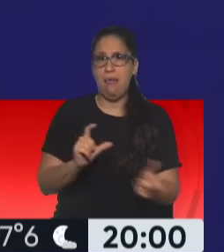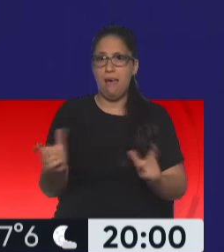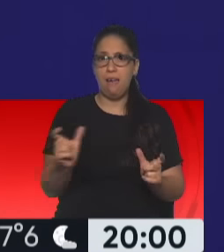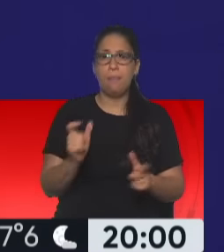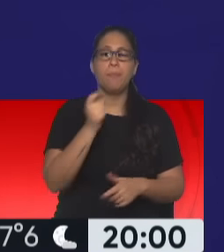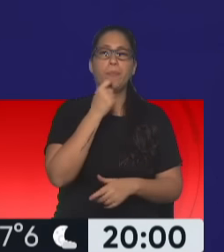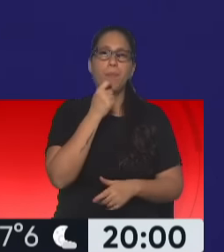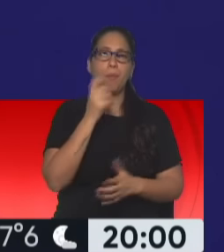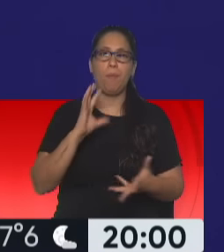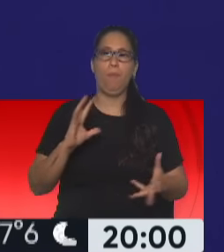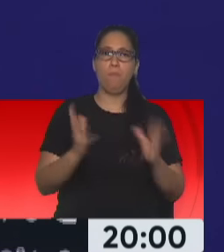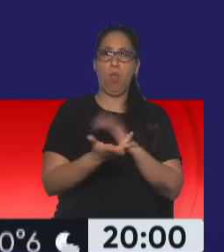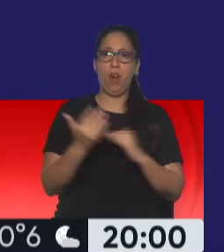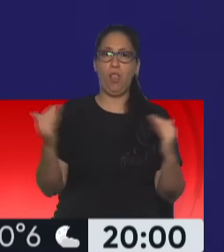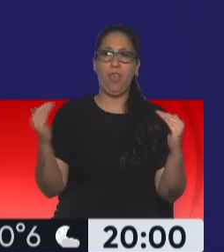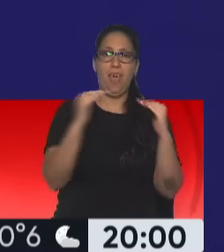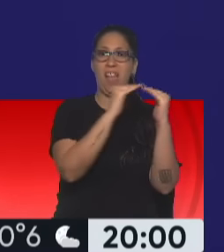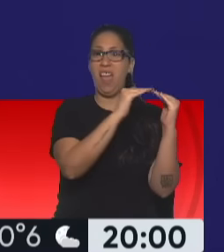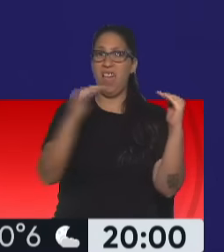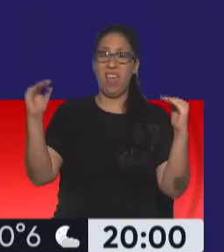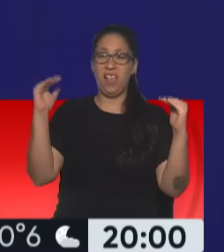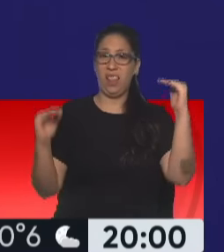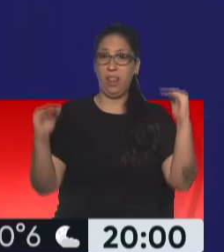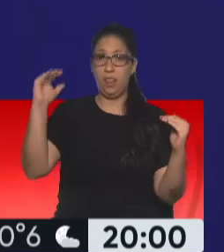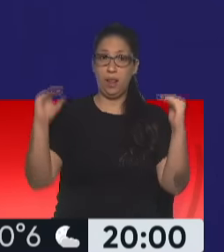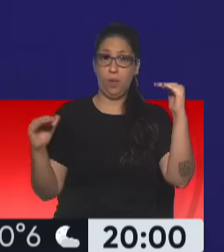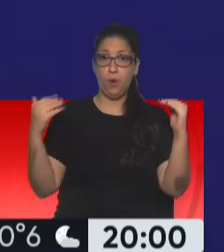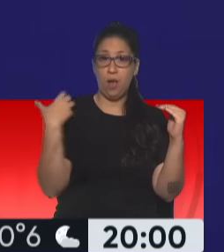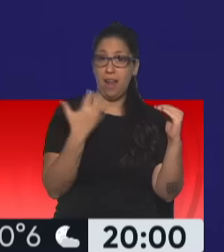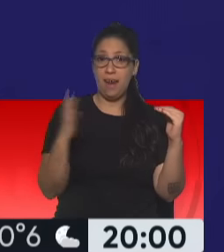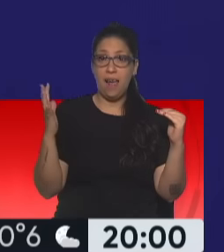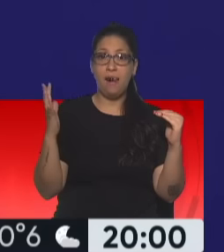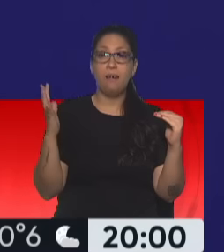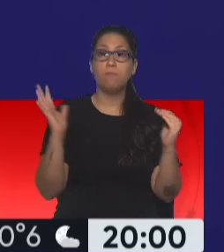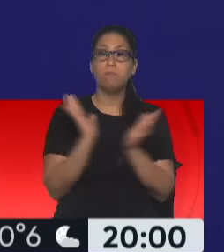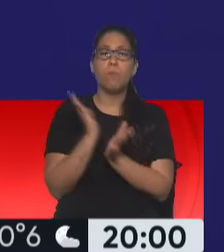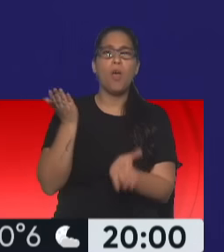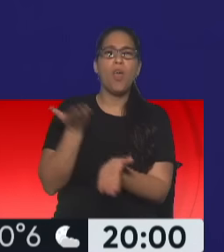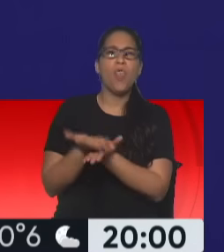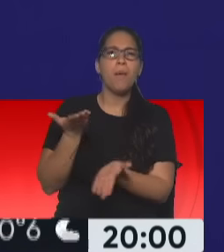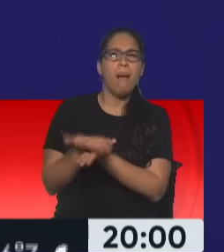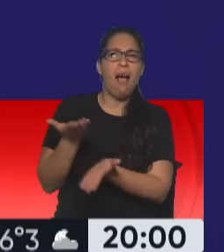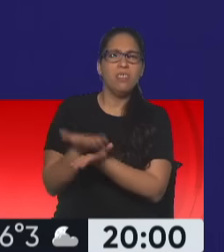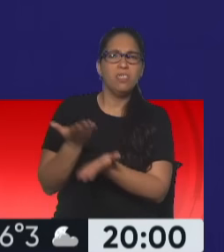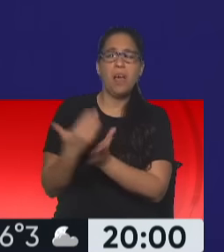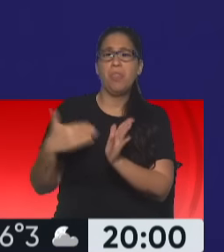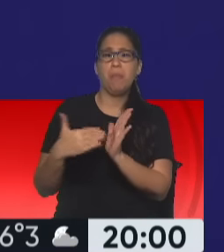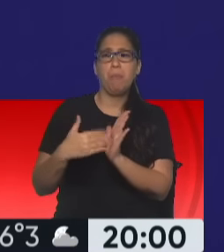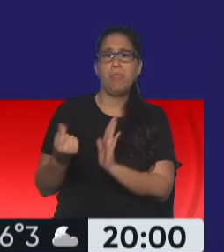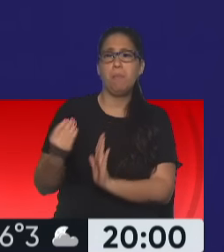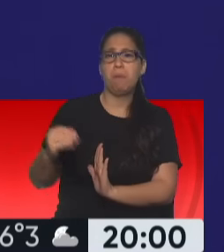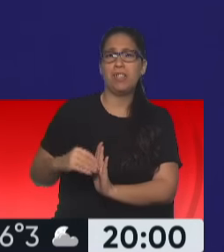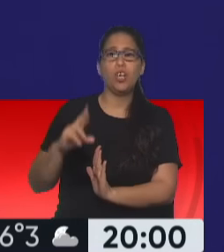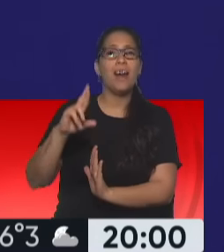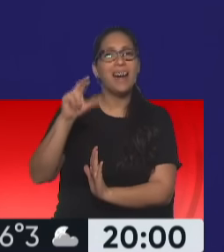derivan un modelo de equilibrio general, es un modelo con funciones de exceso de demanda que todas dependen de los precios relativos, y si